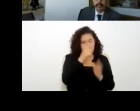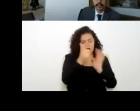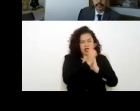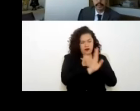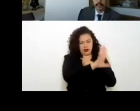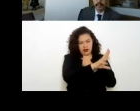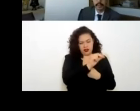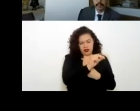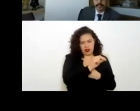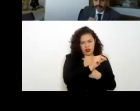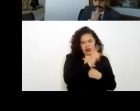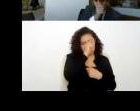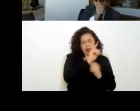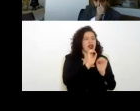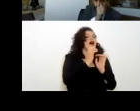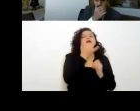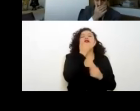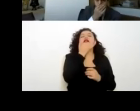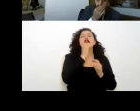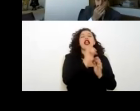perdón, el alta